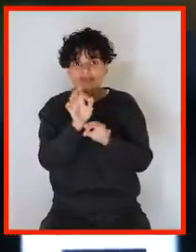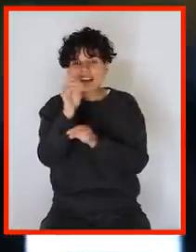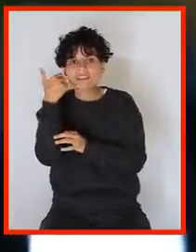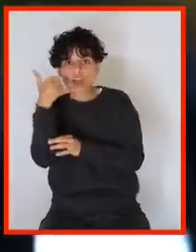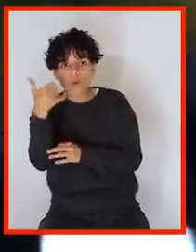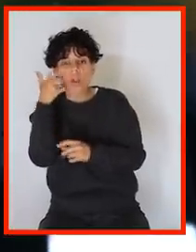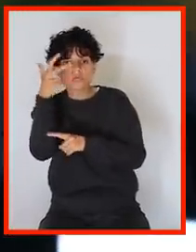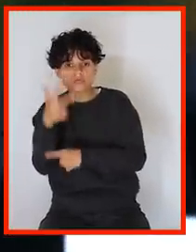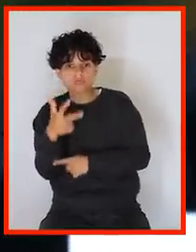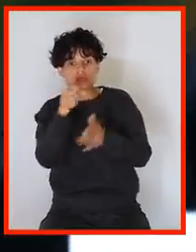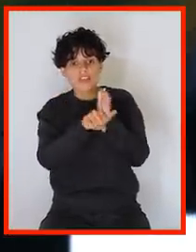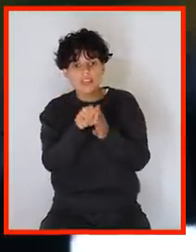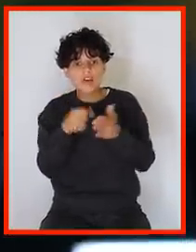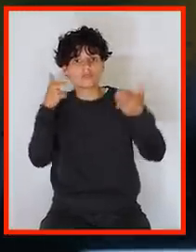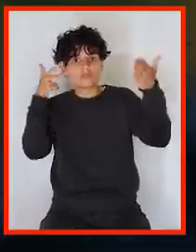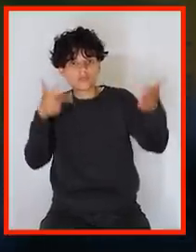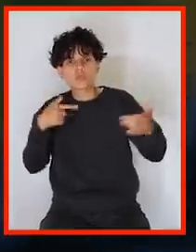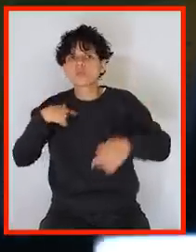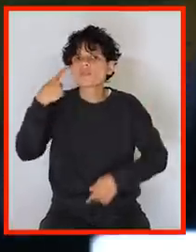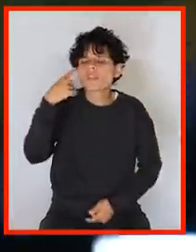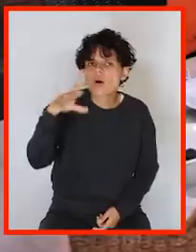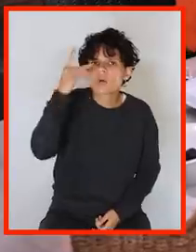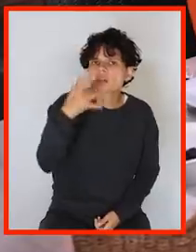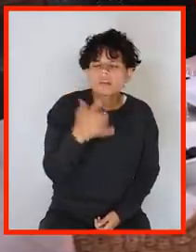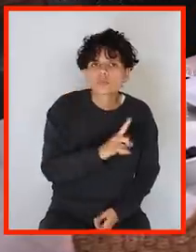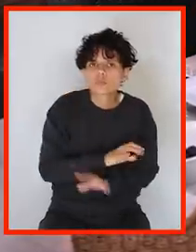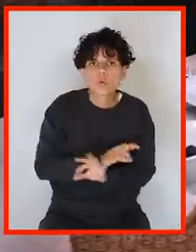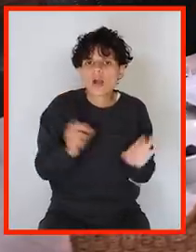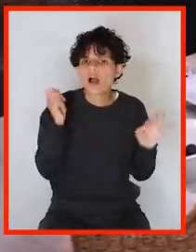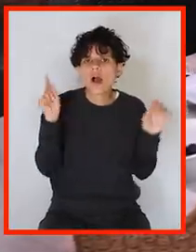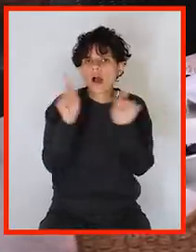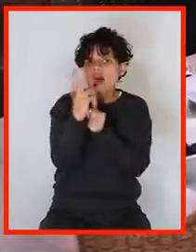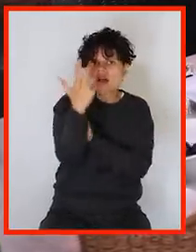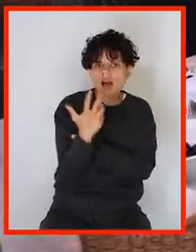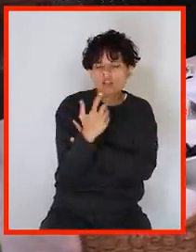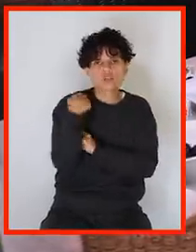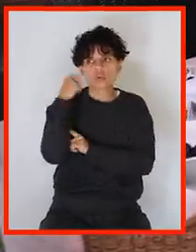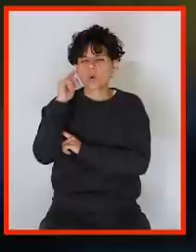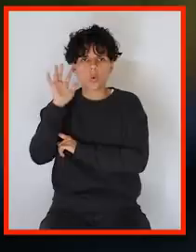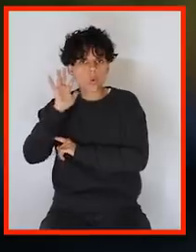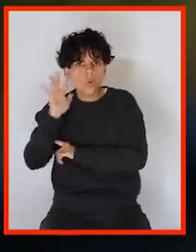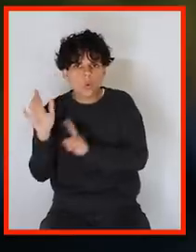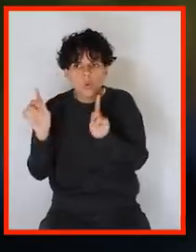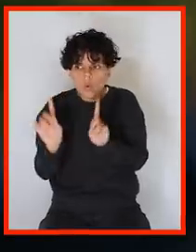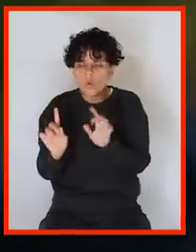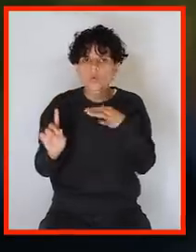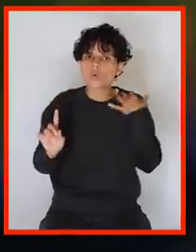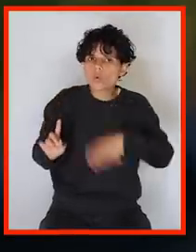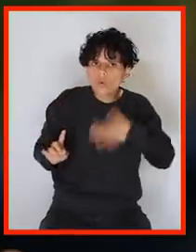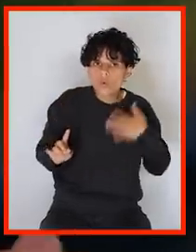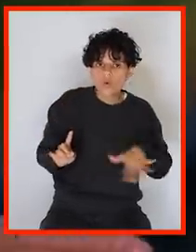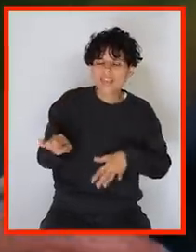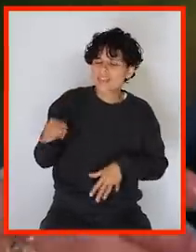Yo, si te fijáis, en mi perfil nunca he grabado nada con nadie, po. Pero yo cuando lo escuché así, dije, este